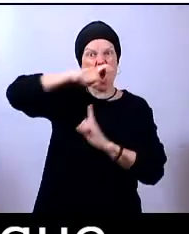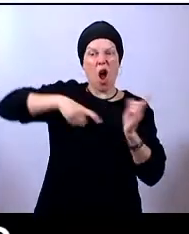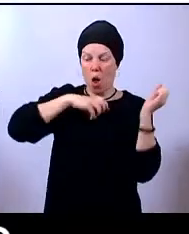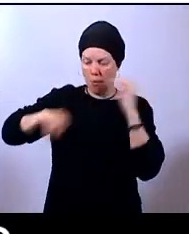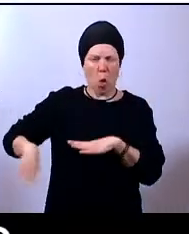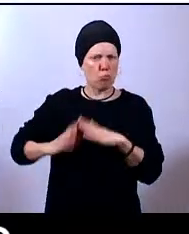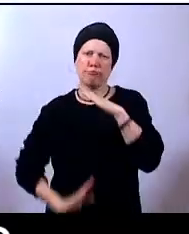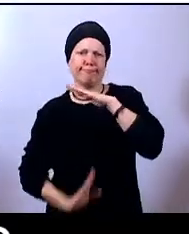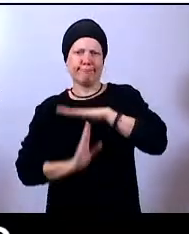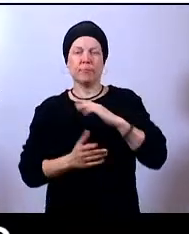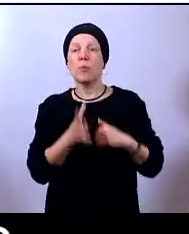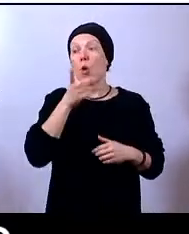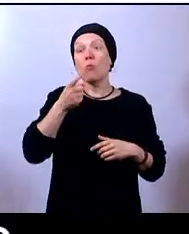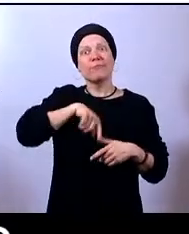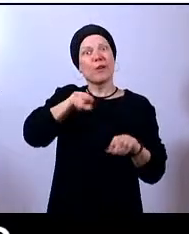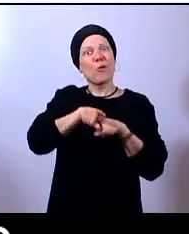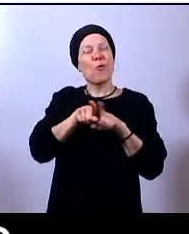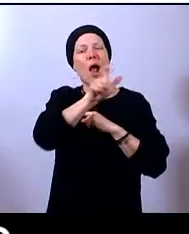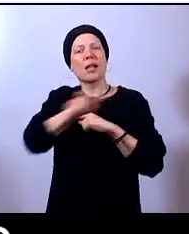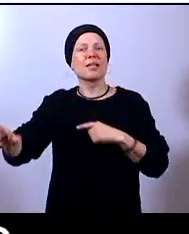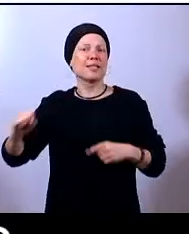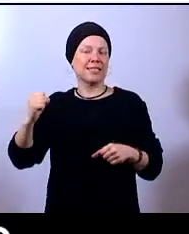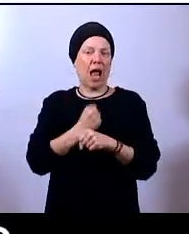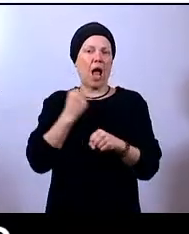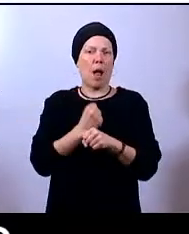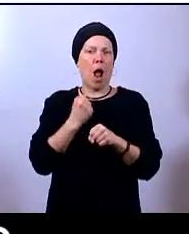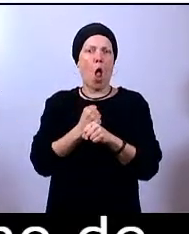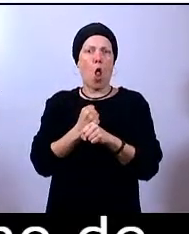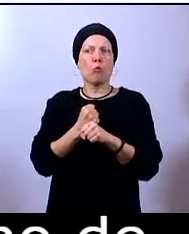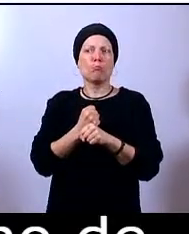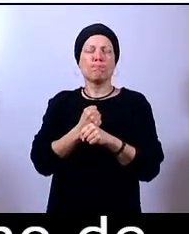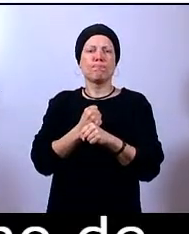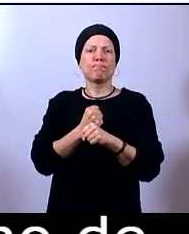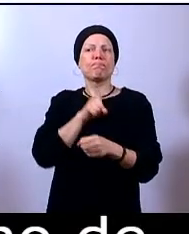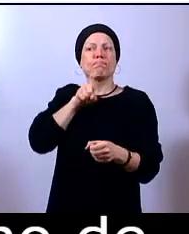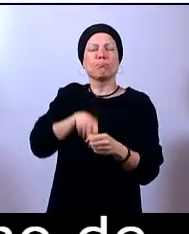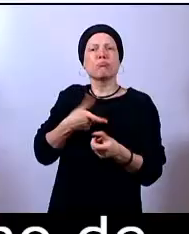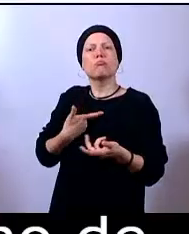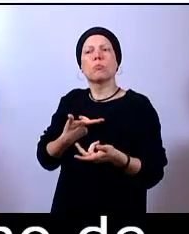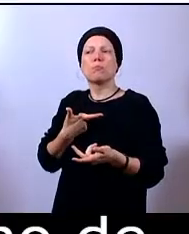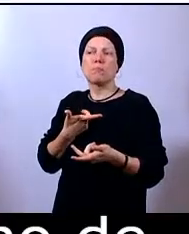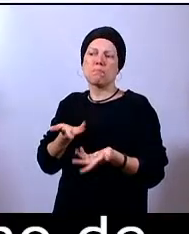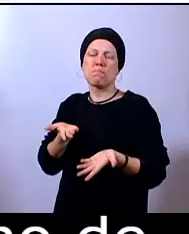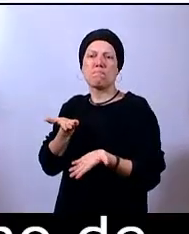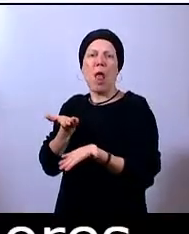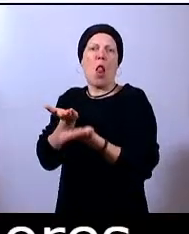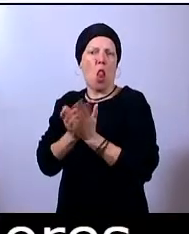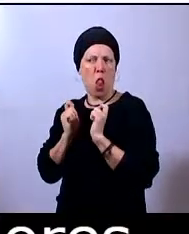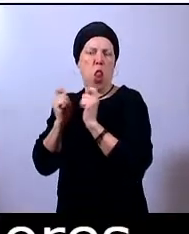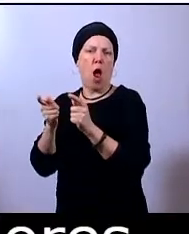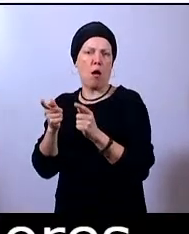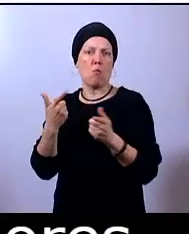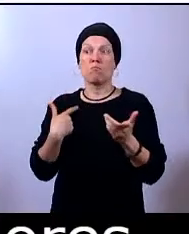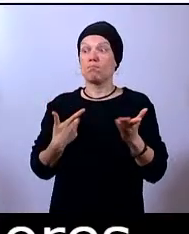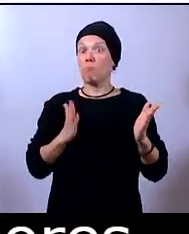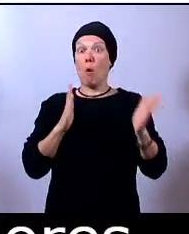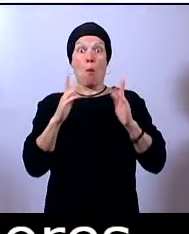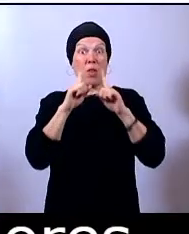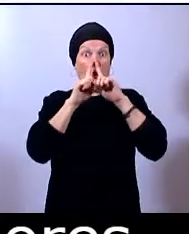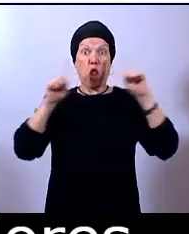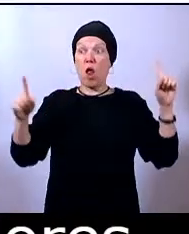los trabajadores podrán solicitar y recibir autorización para ejercer el teletrabajo en cualquier momento del